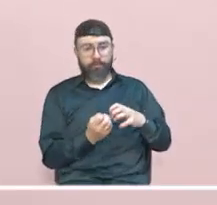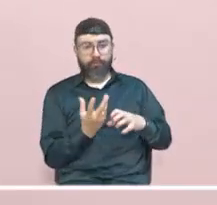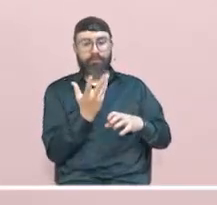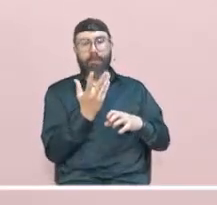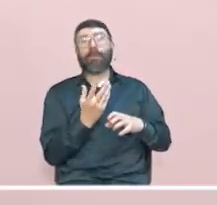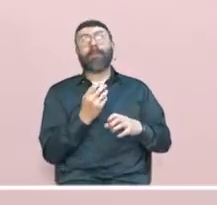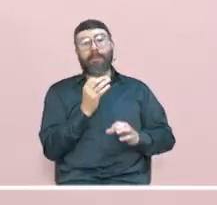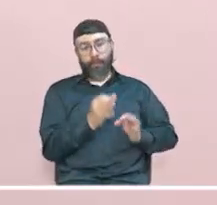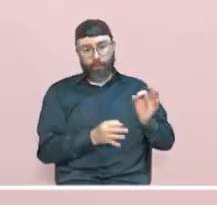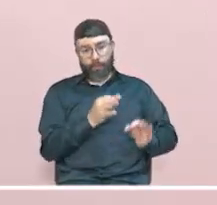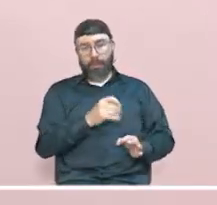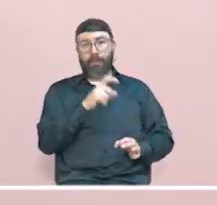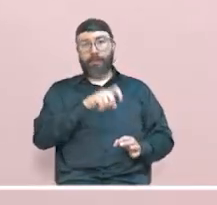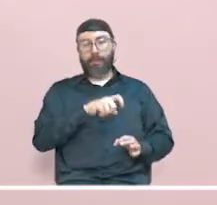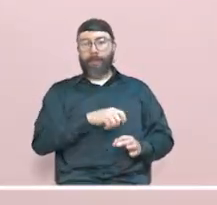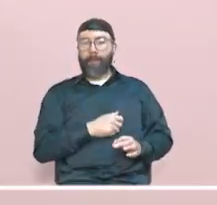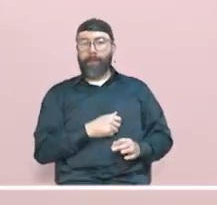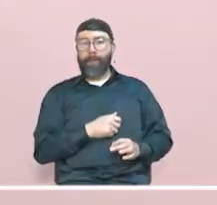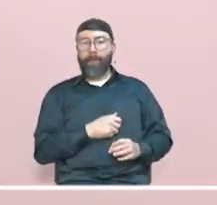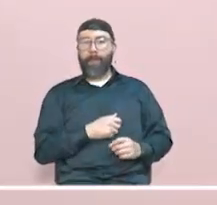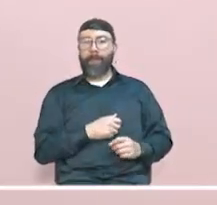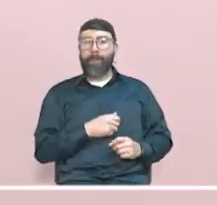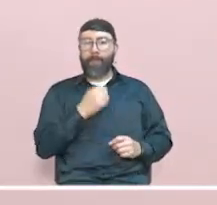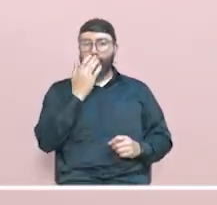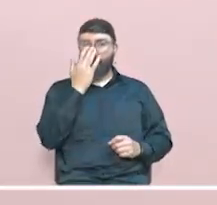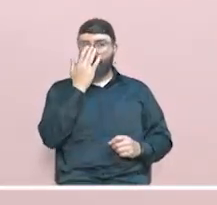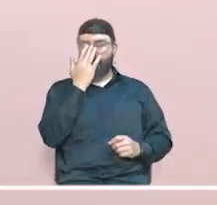Y a pesar de que hay una